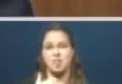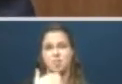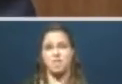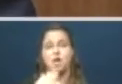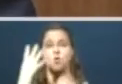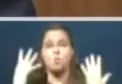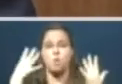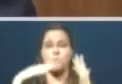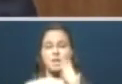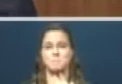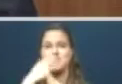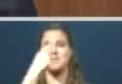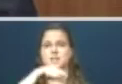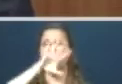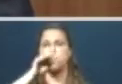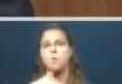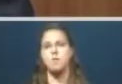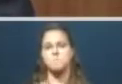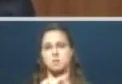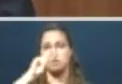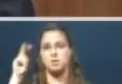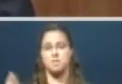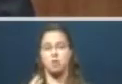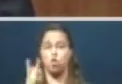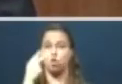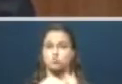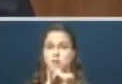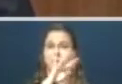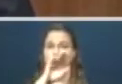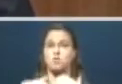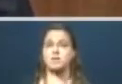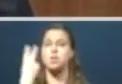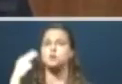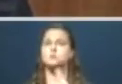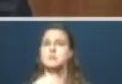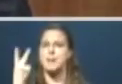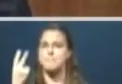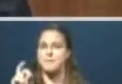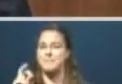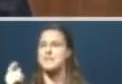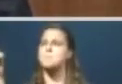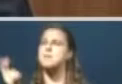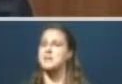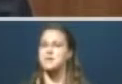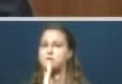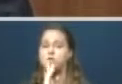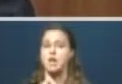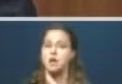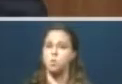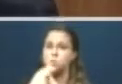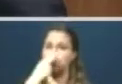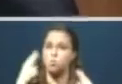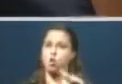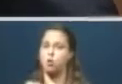150 millones de euros entre 2014 y 2020 procedentes de recursos tanto públicos como privados